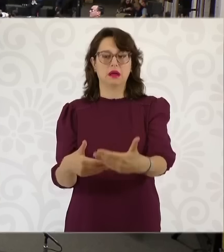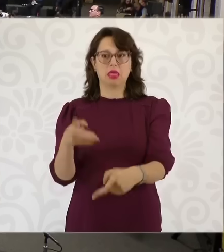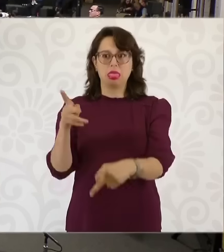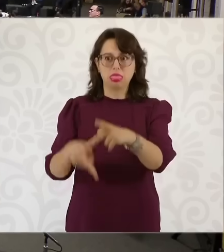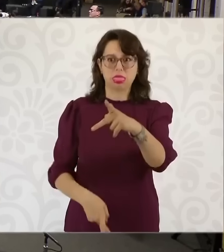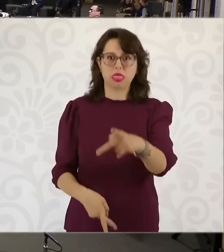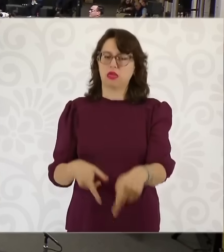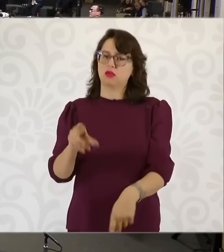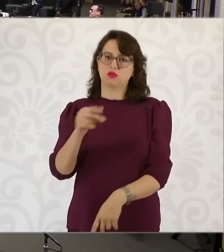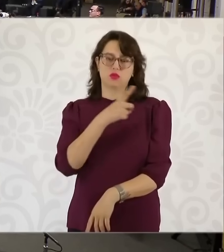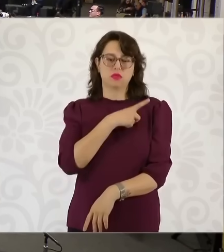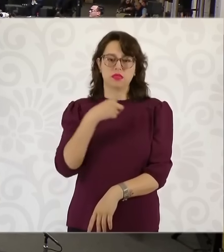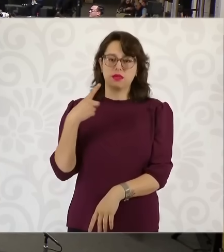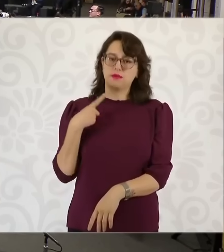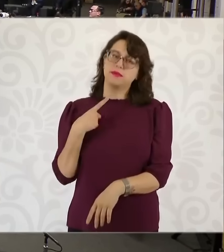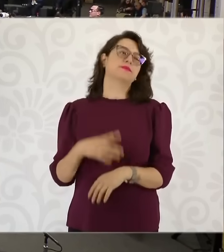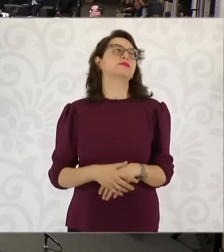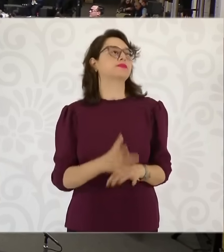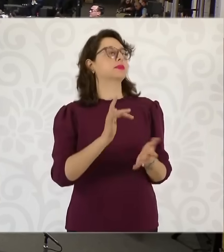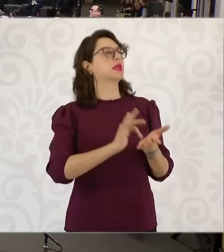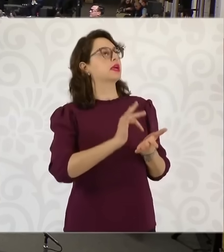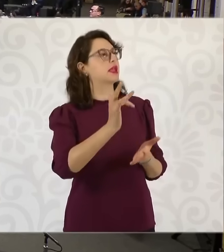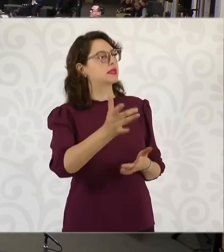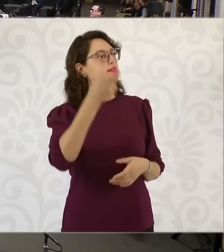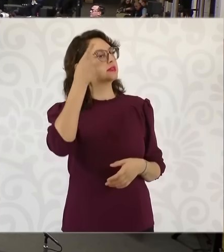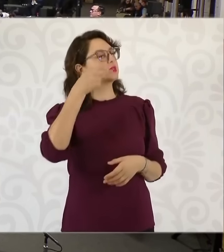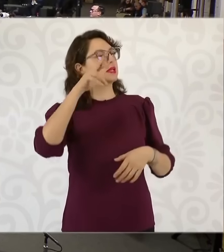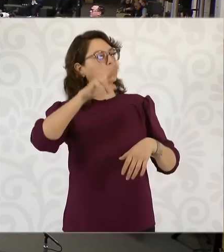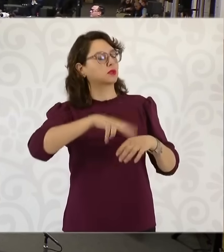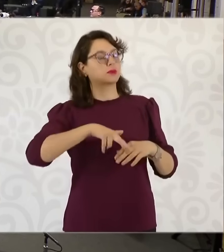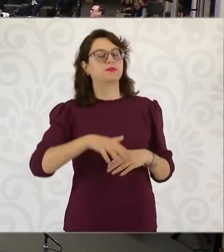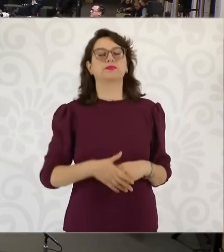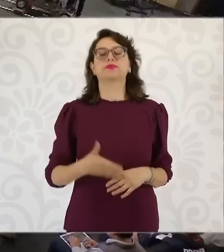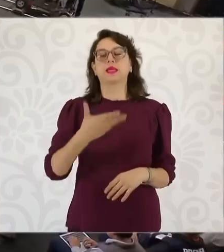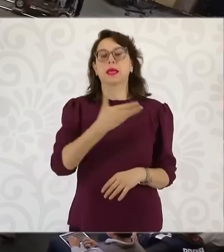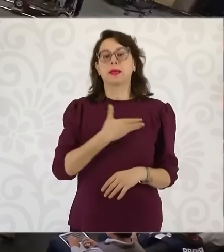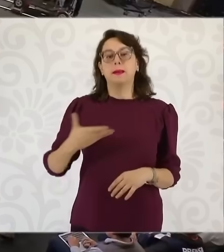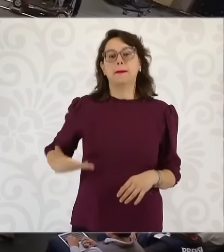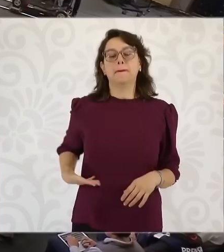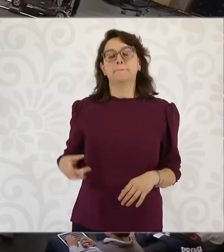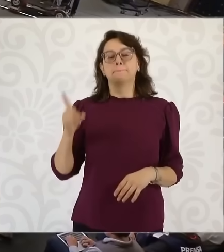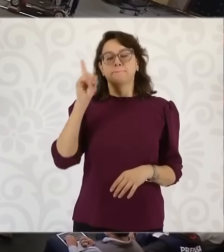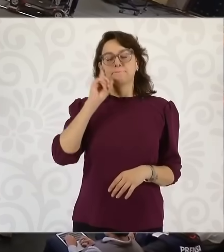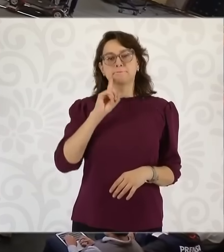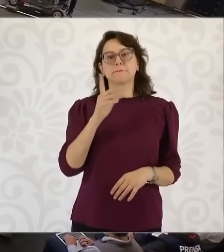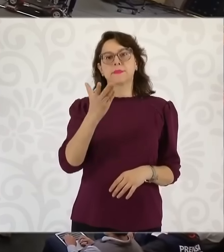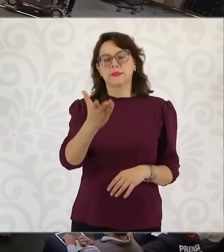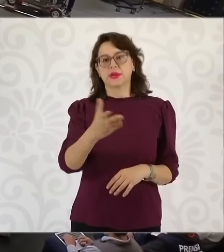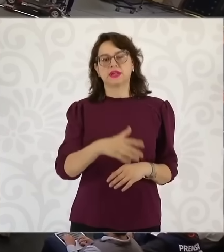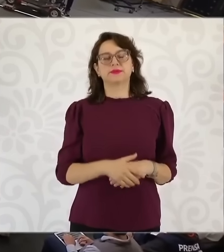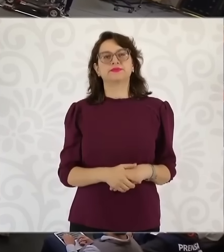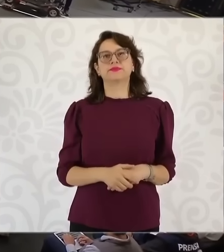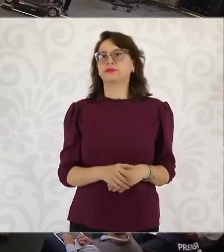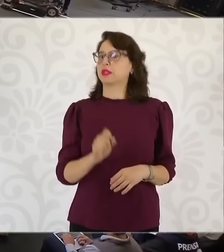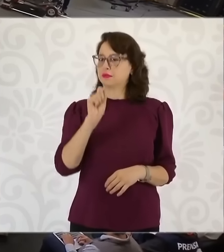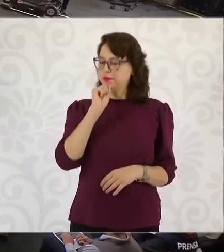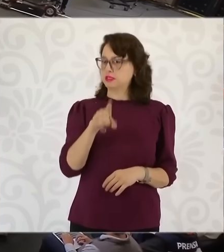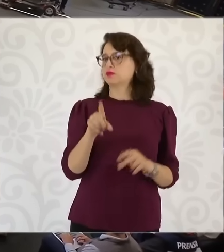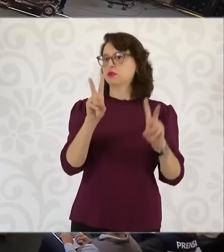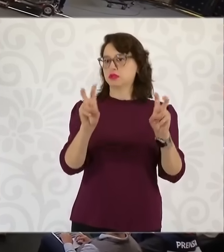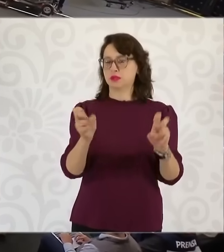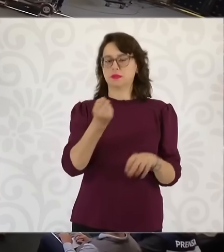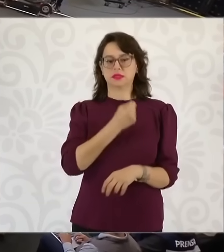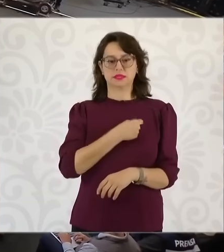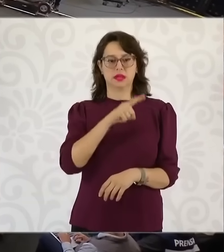Okay. Gracias, director. Presidenta, igual aprovechando justo la presencia del director y del tema, el fin de semana